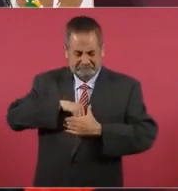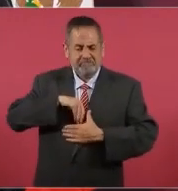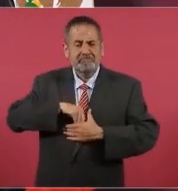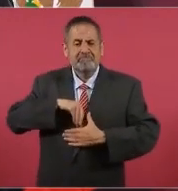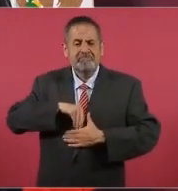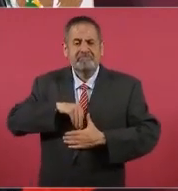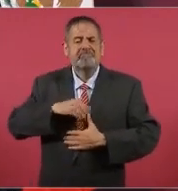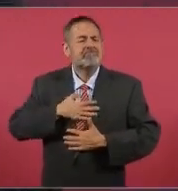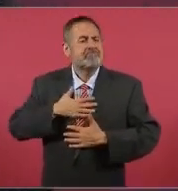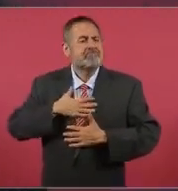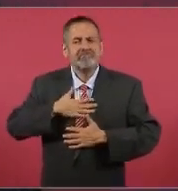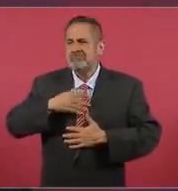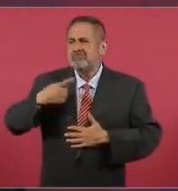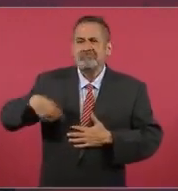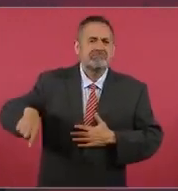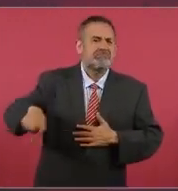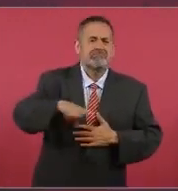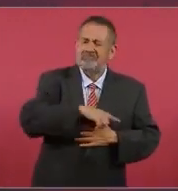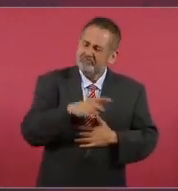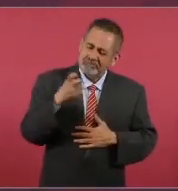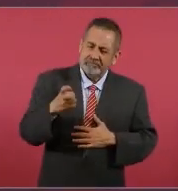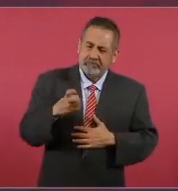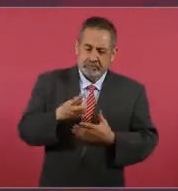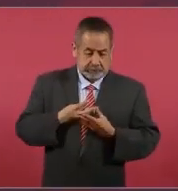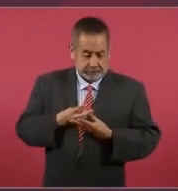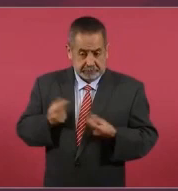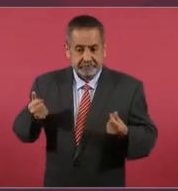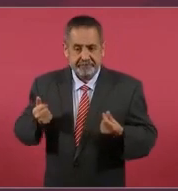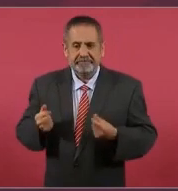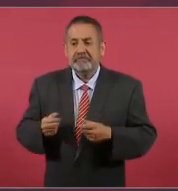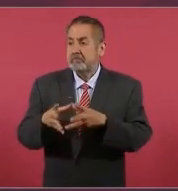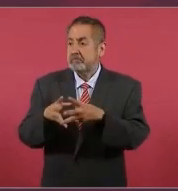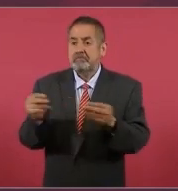porque eso no desapareció